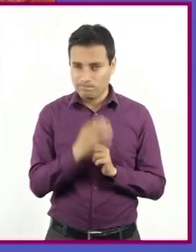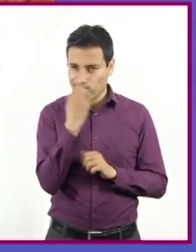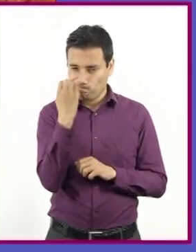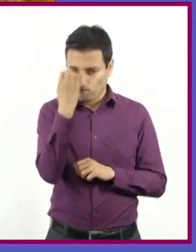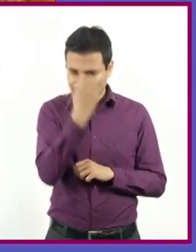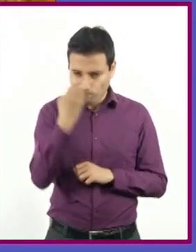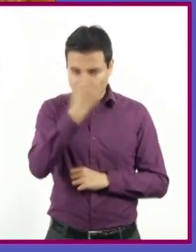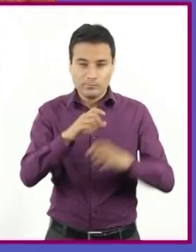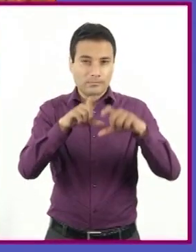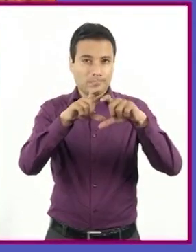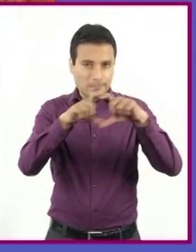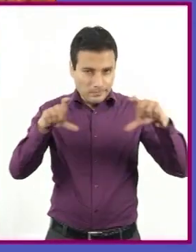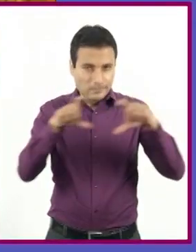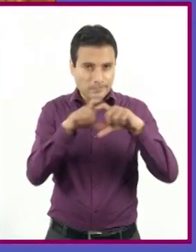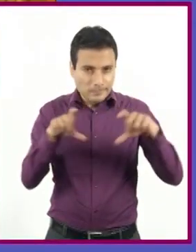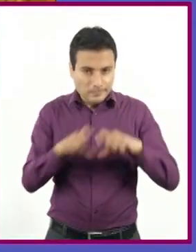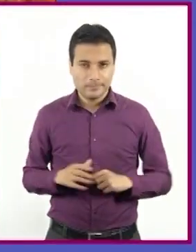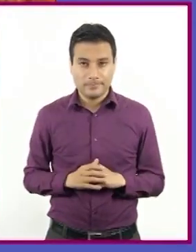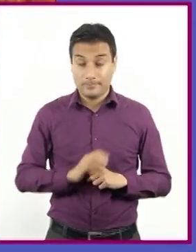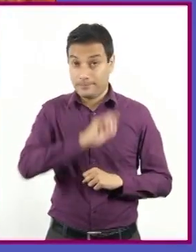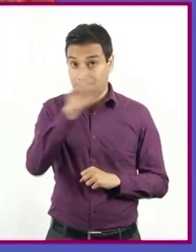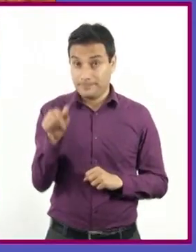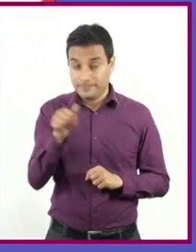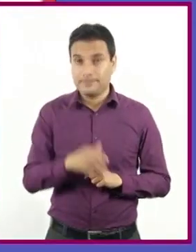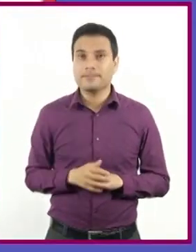principales. Lo subrayamos